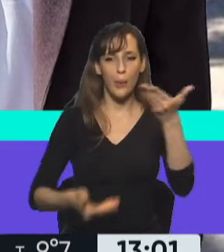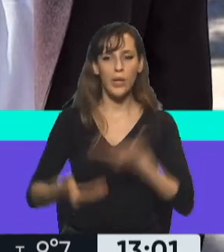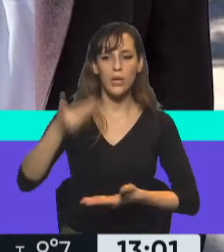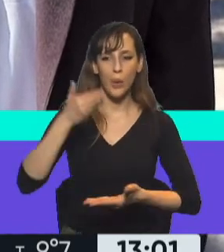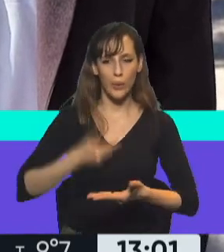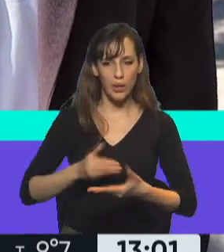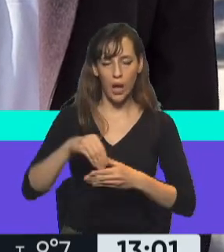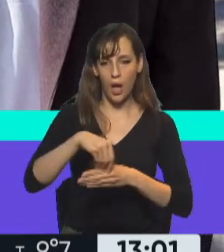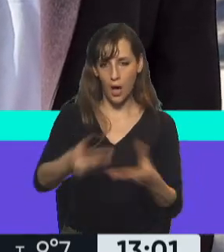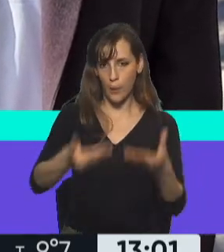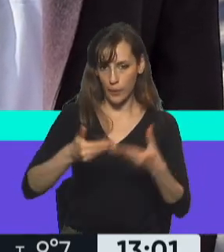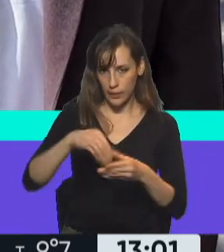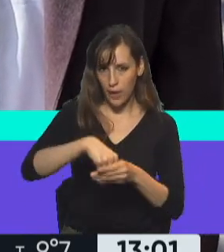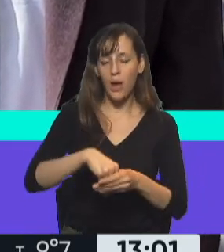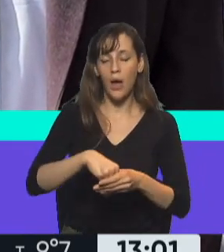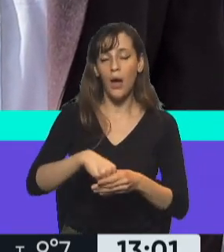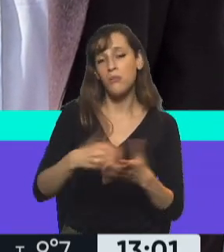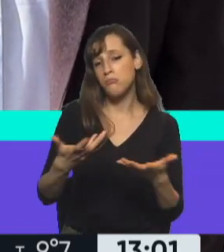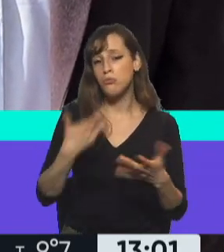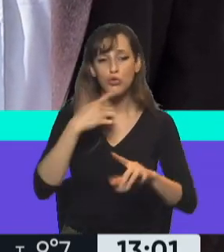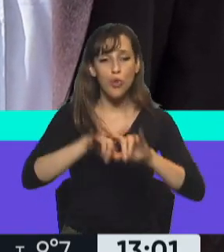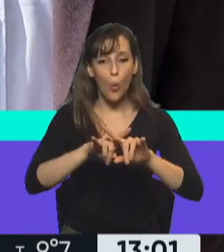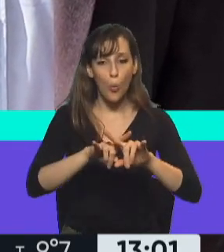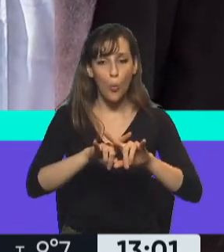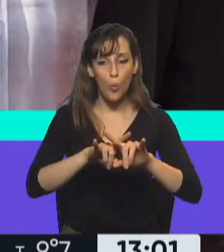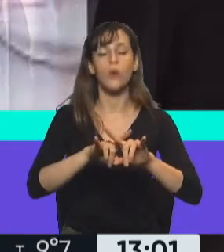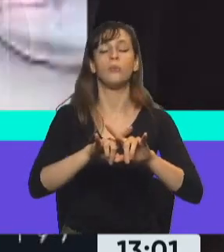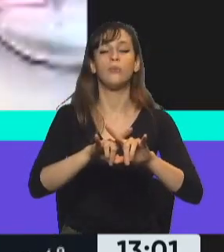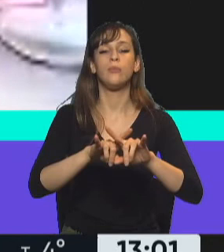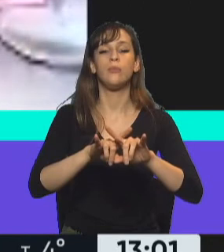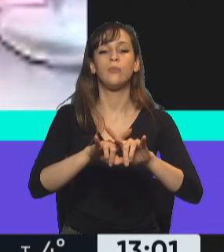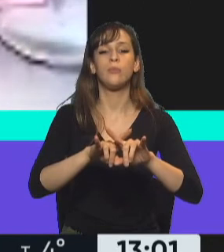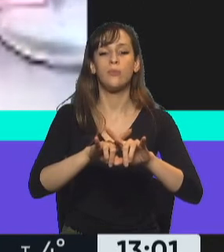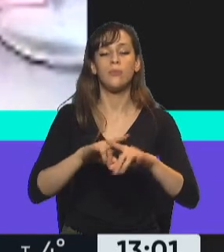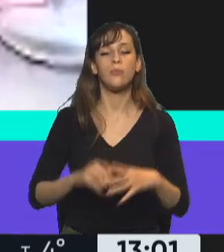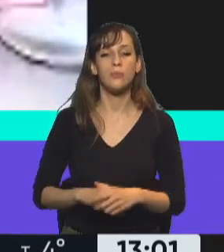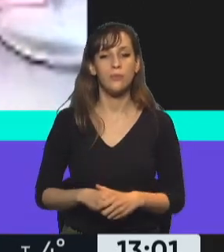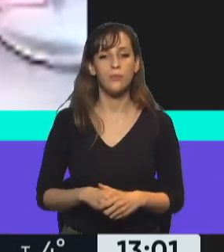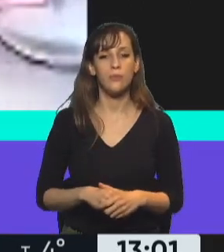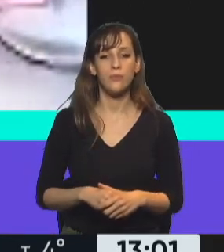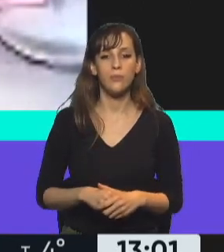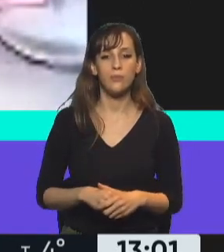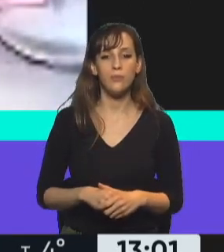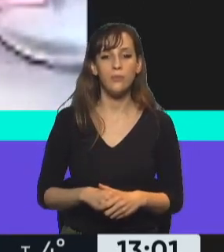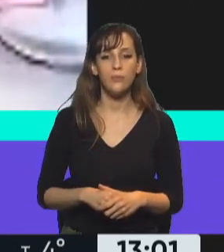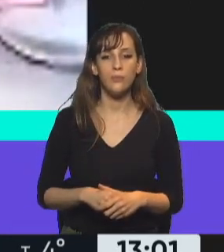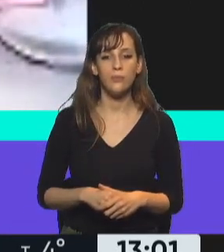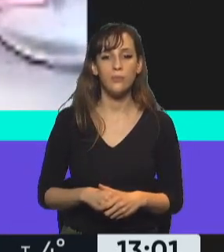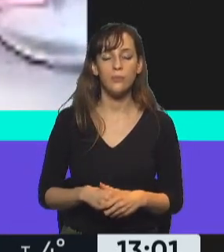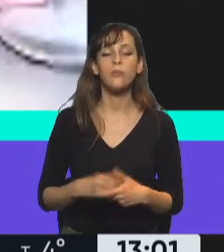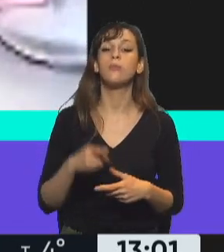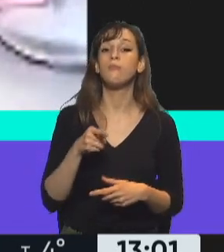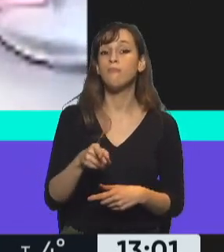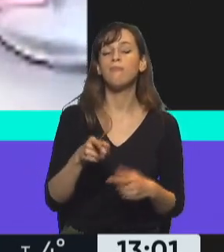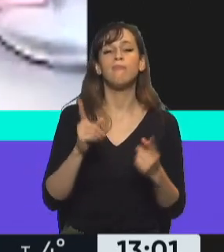momento con estas personas, entonces, que podía llegar a salir en este formato. Entonces ahí